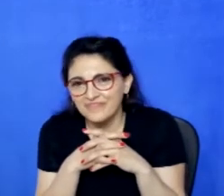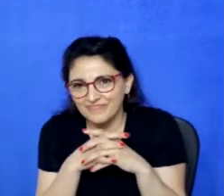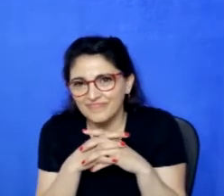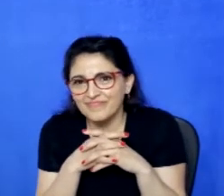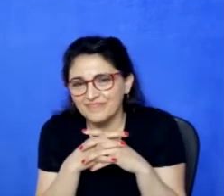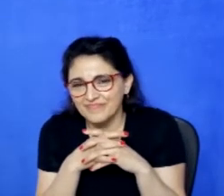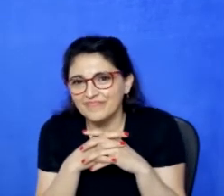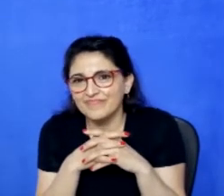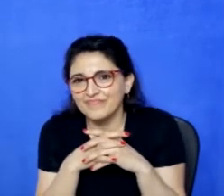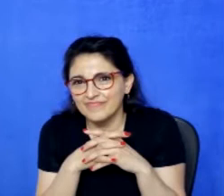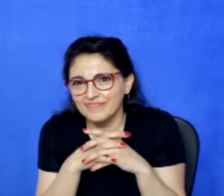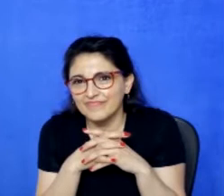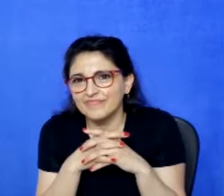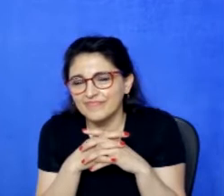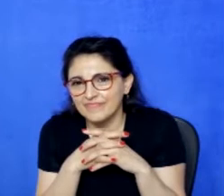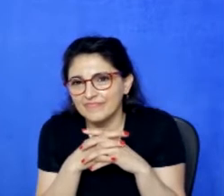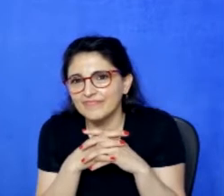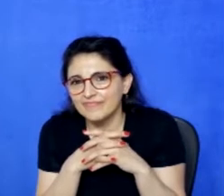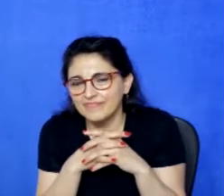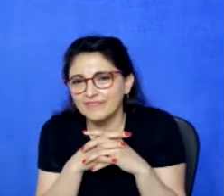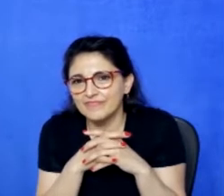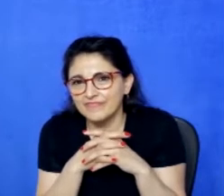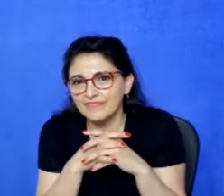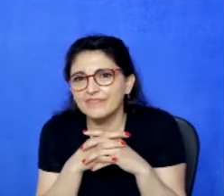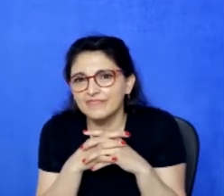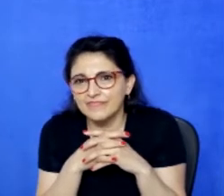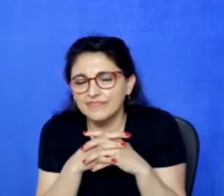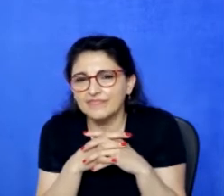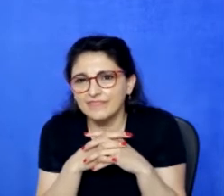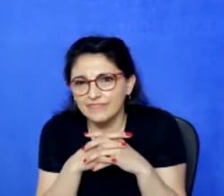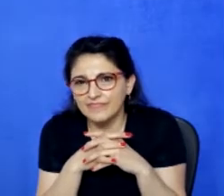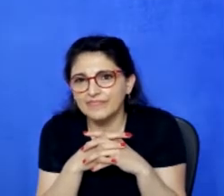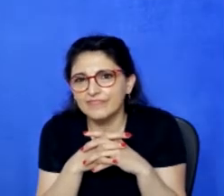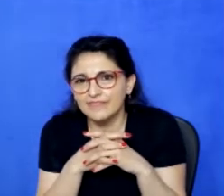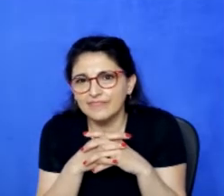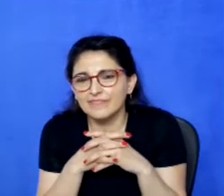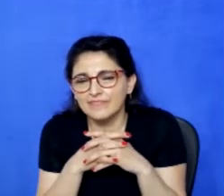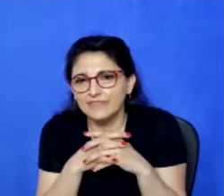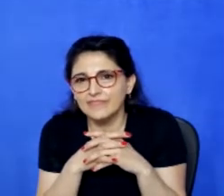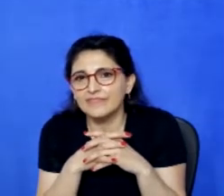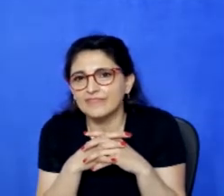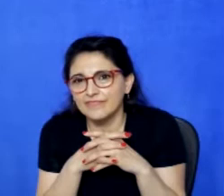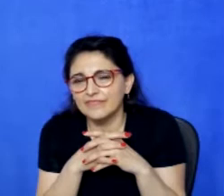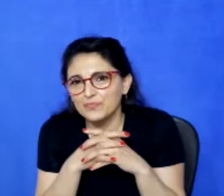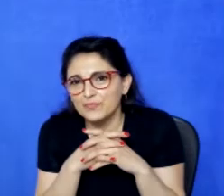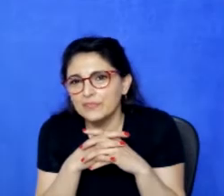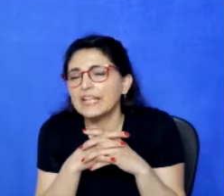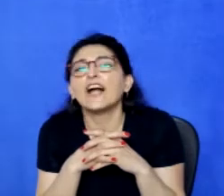la diferencia, que vas juntando un ahorro, pero tenés un aplauso un poquito más